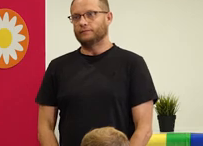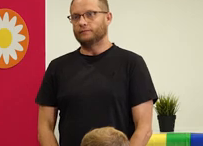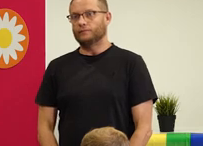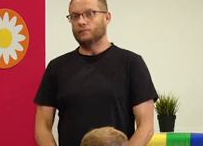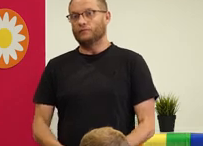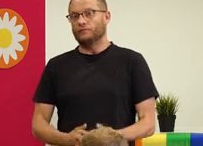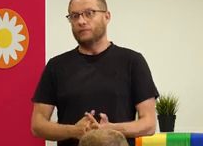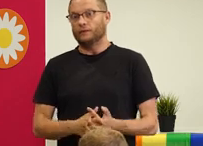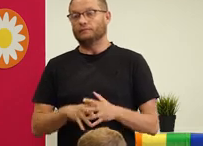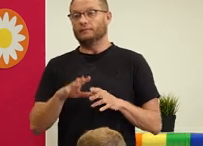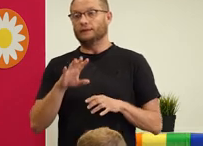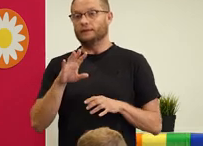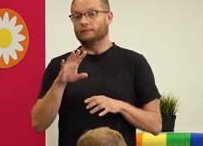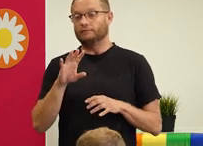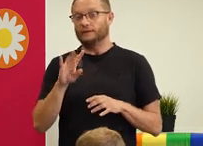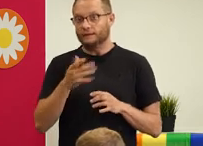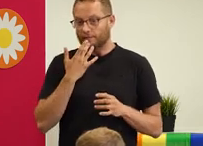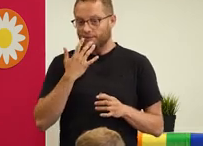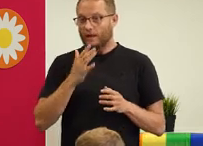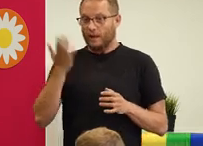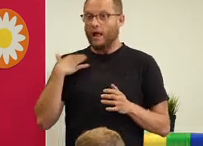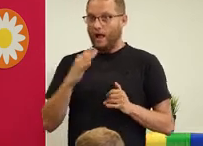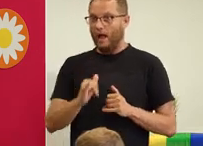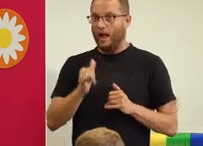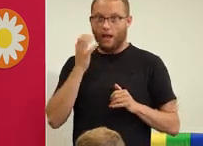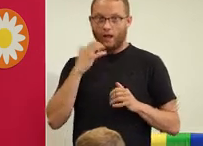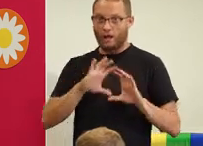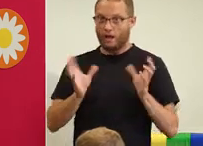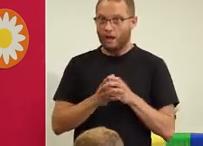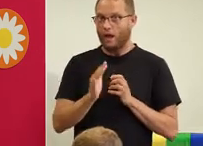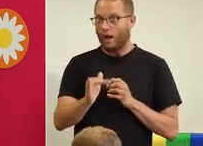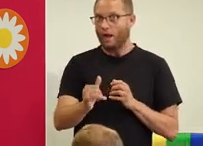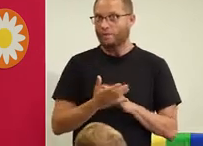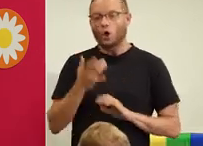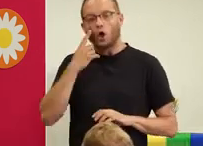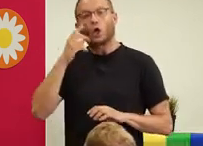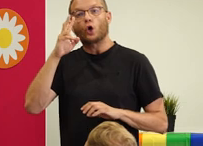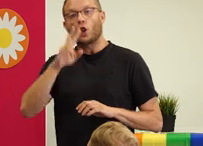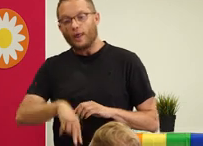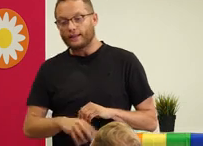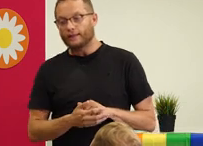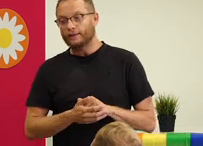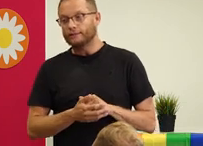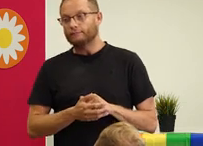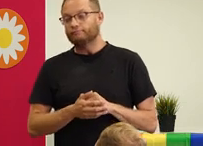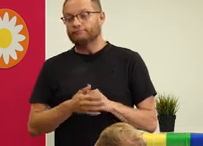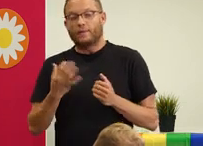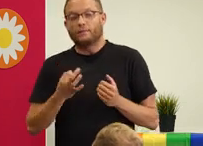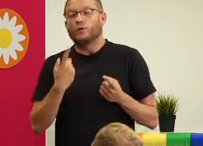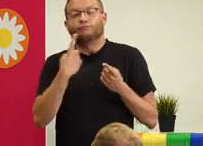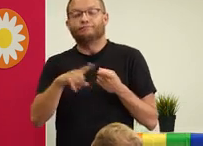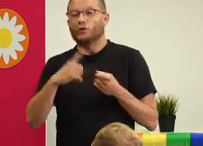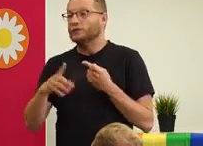Es que sí que existimos, desde luego. Pero el hecho de reconocer que, claro, hay